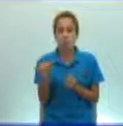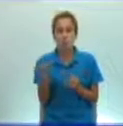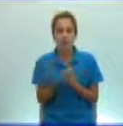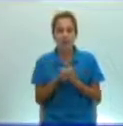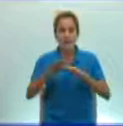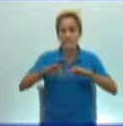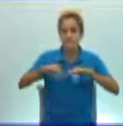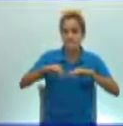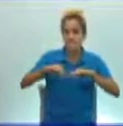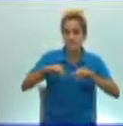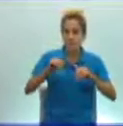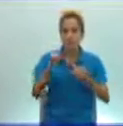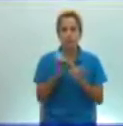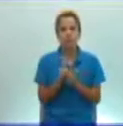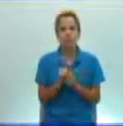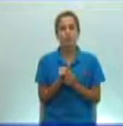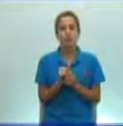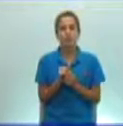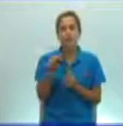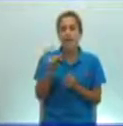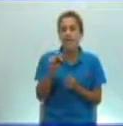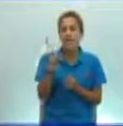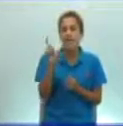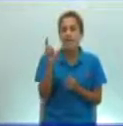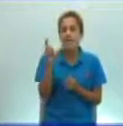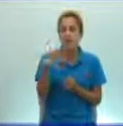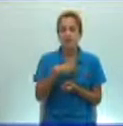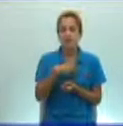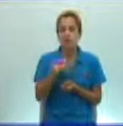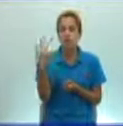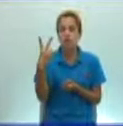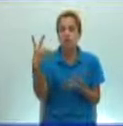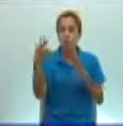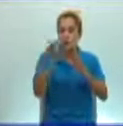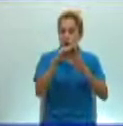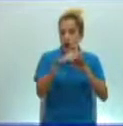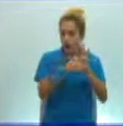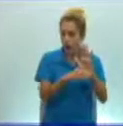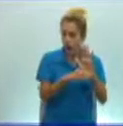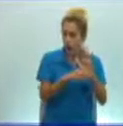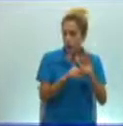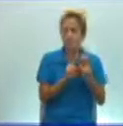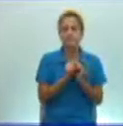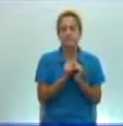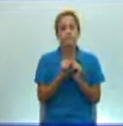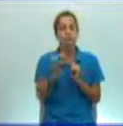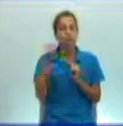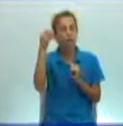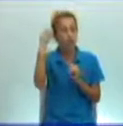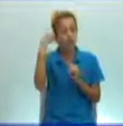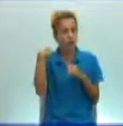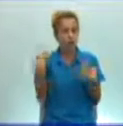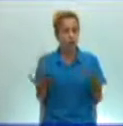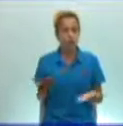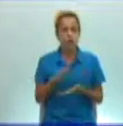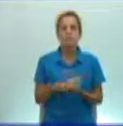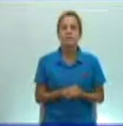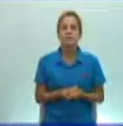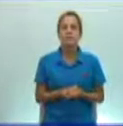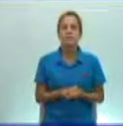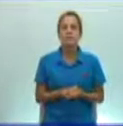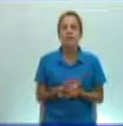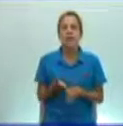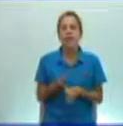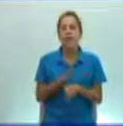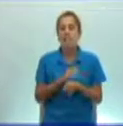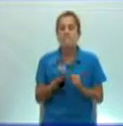palabra sembró. Esta es una palabra que tiene dos de las reglas ortográficas que ustedes han trabajado, además